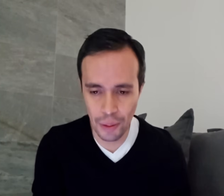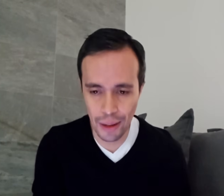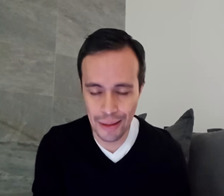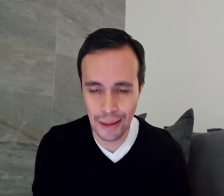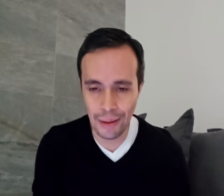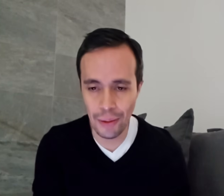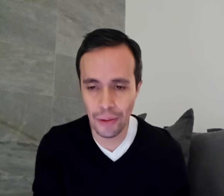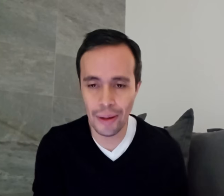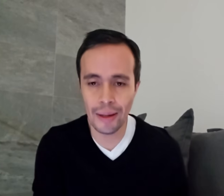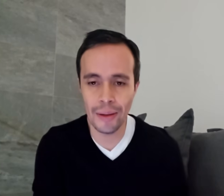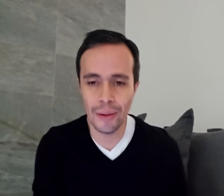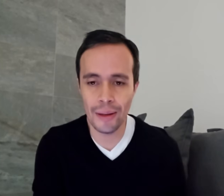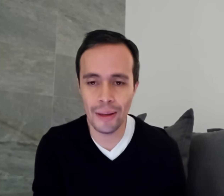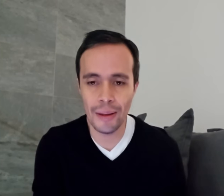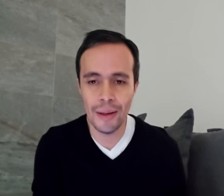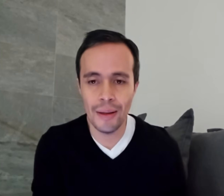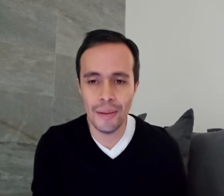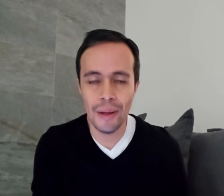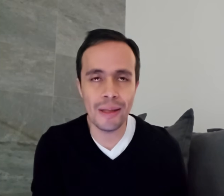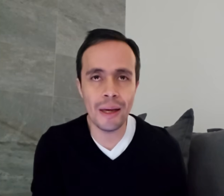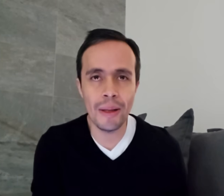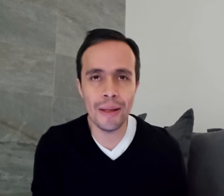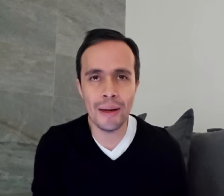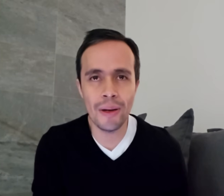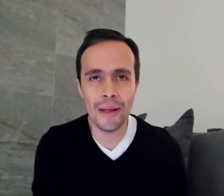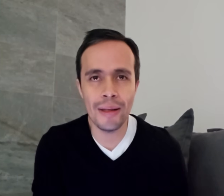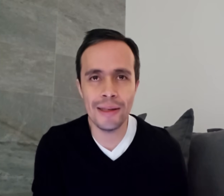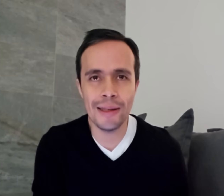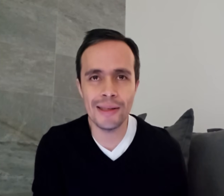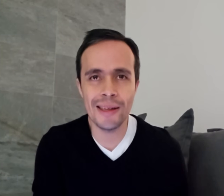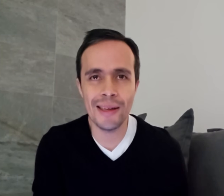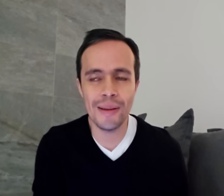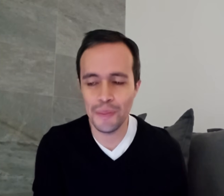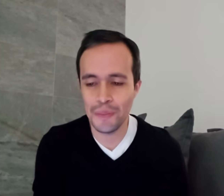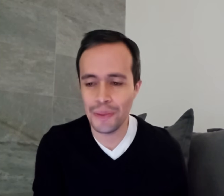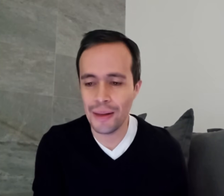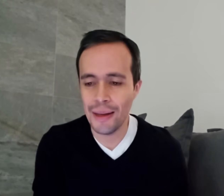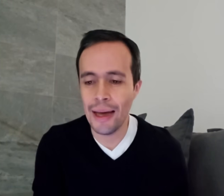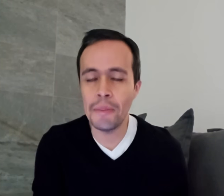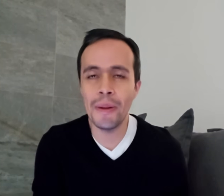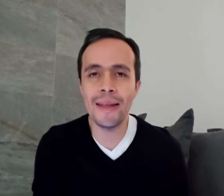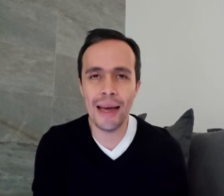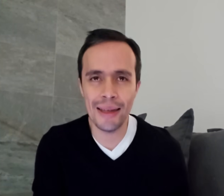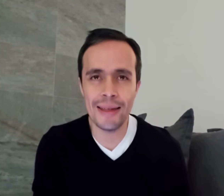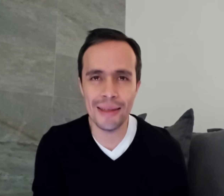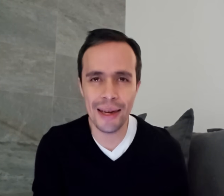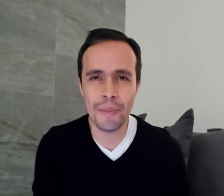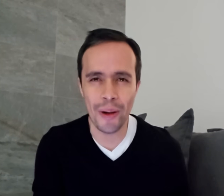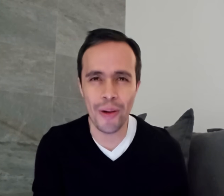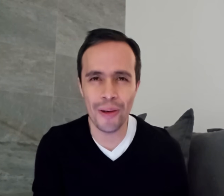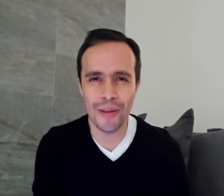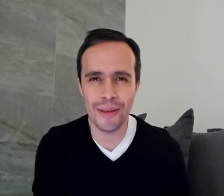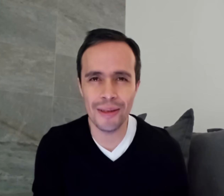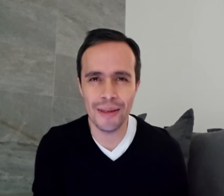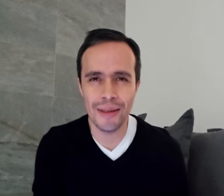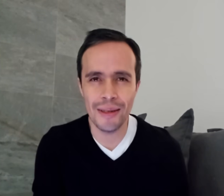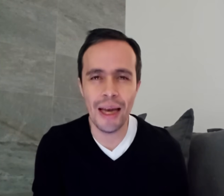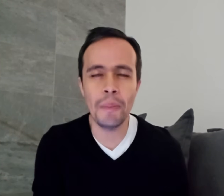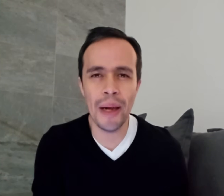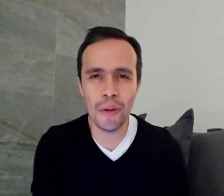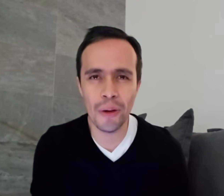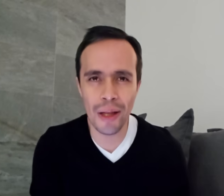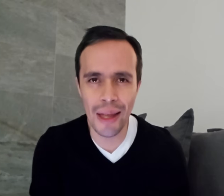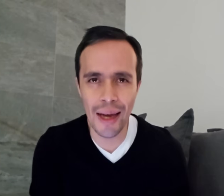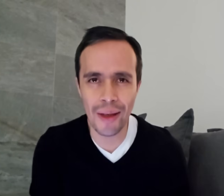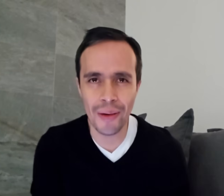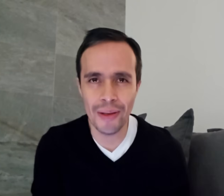escribió un artículo en donde básicamente lo que dice es que el PRI de antes era mejor.